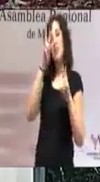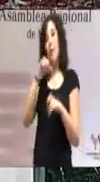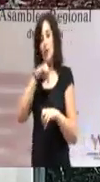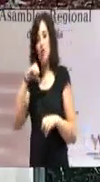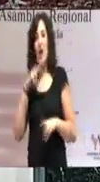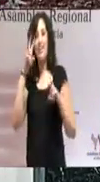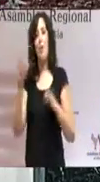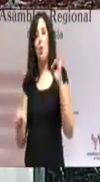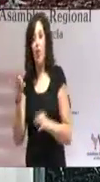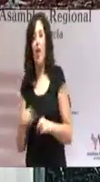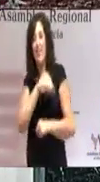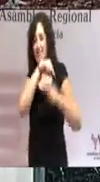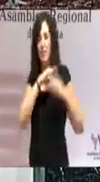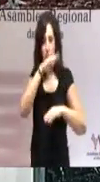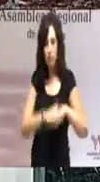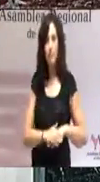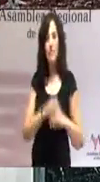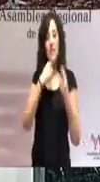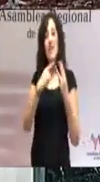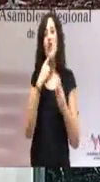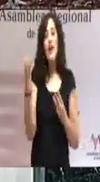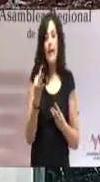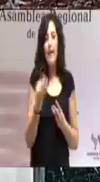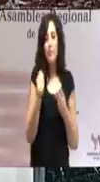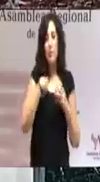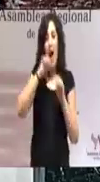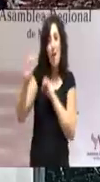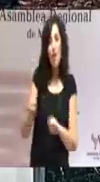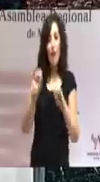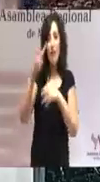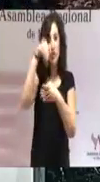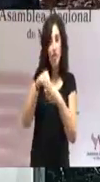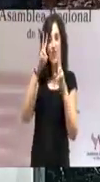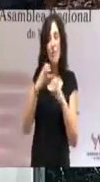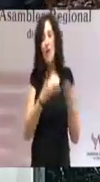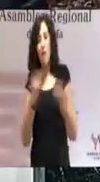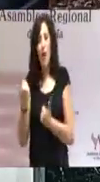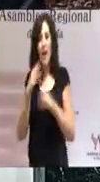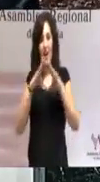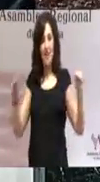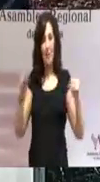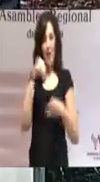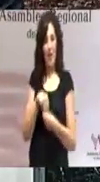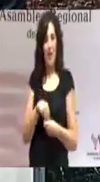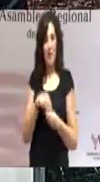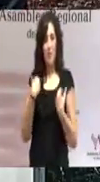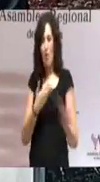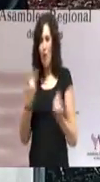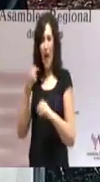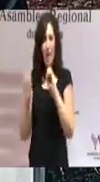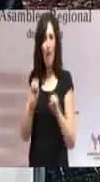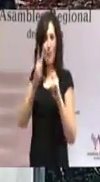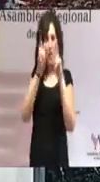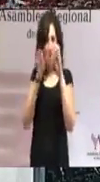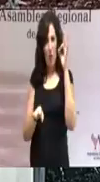y en lo judicial. Le digo que el aforamiento tiene que retirarse de esta Cámara y de esta